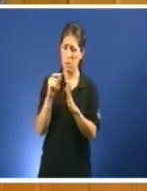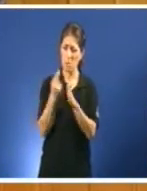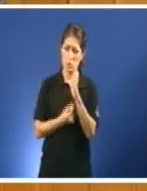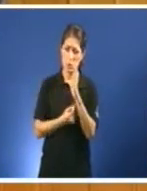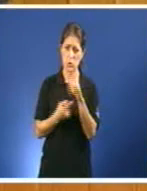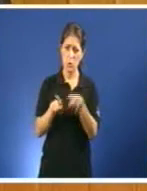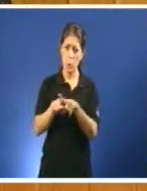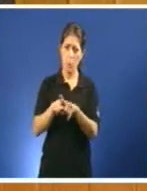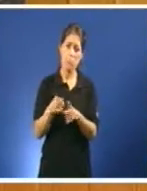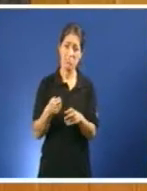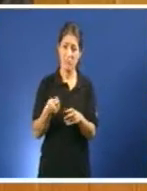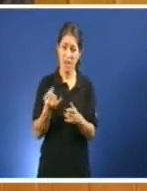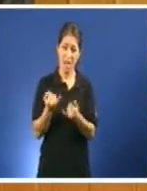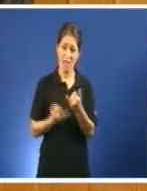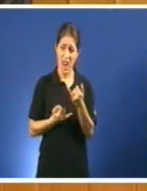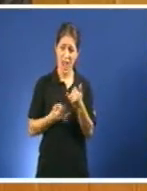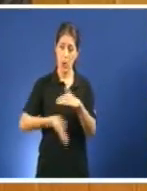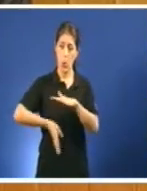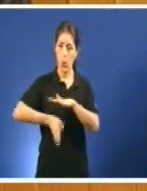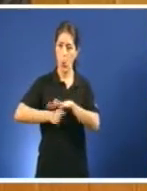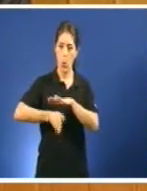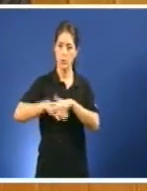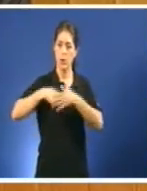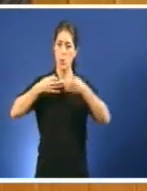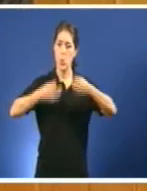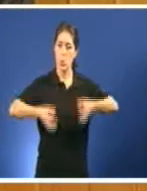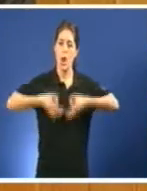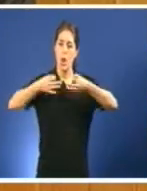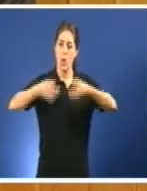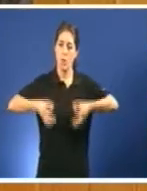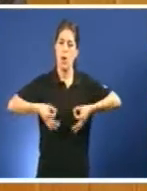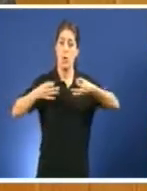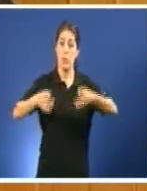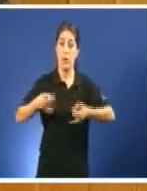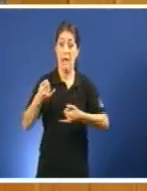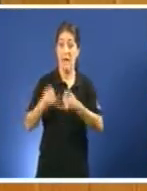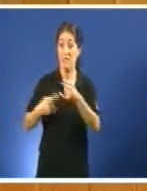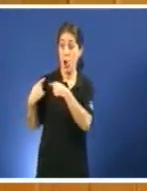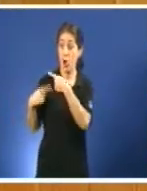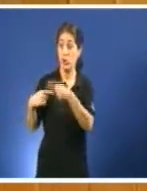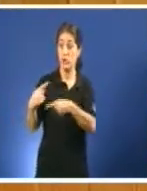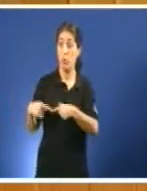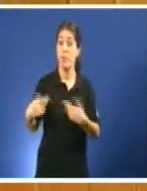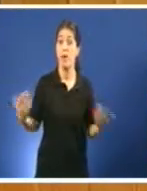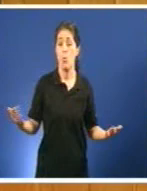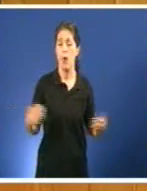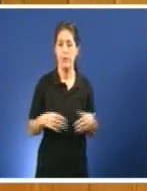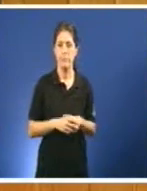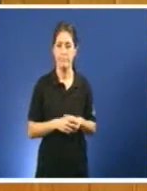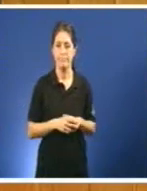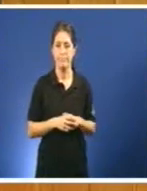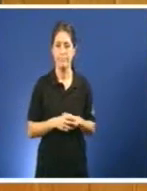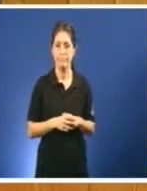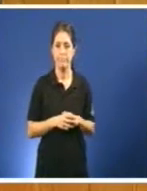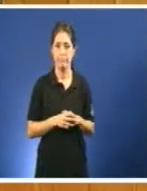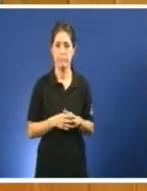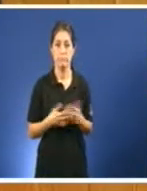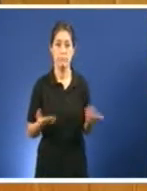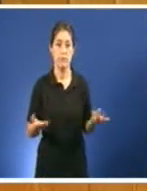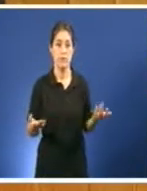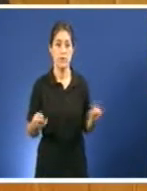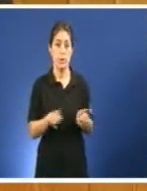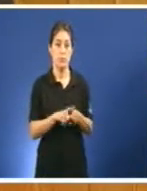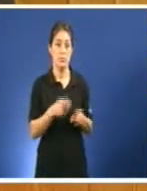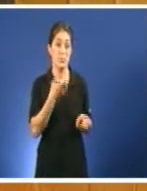orzamentos continuistas. E a consecuencia do seu continuismo é aprofundar e prolongar